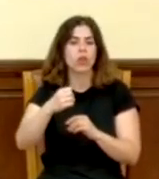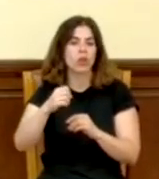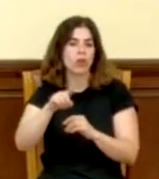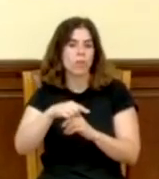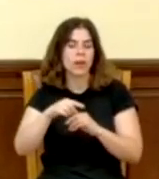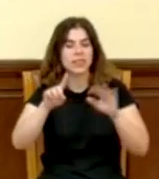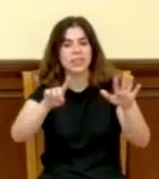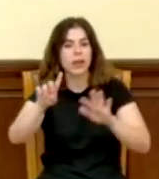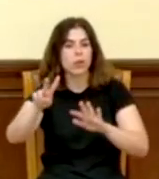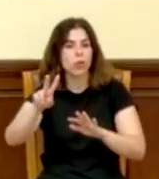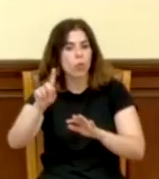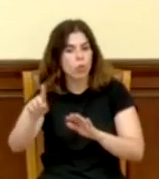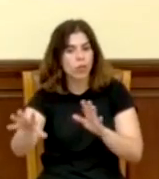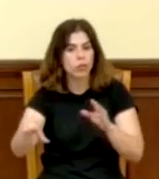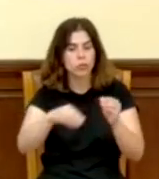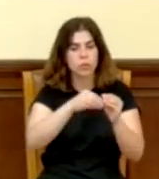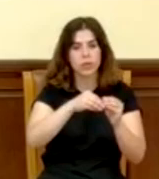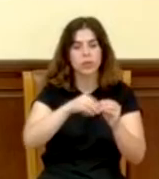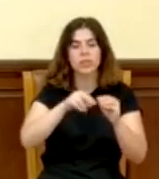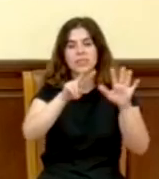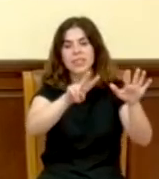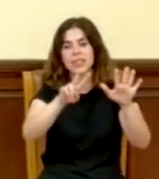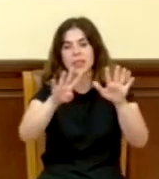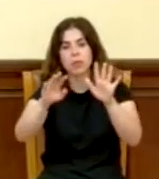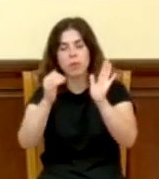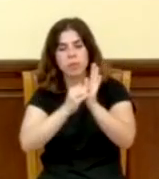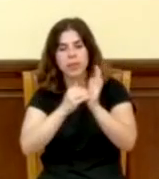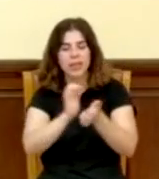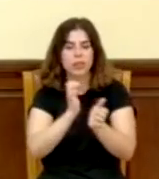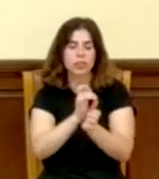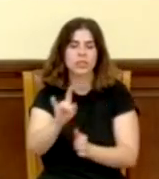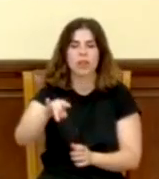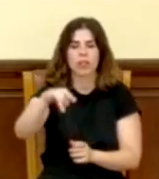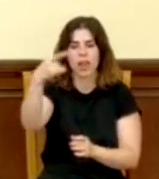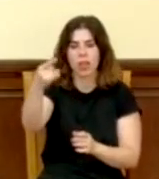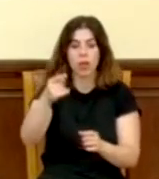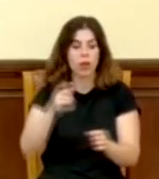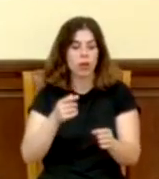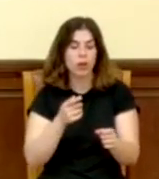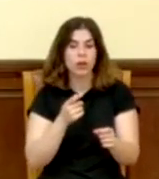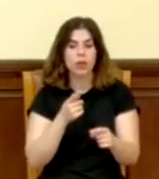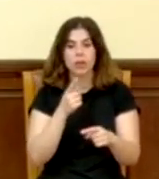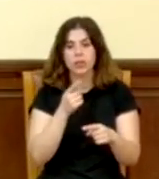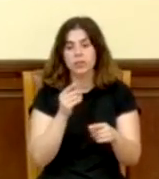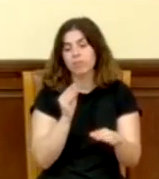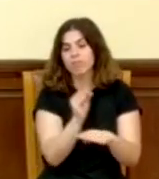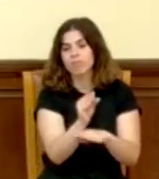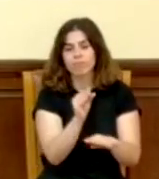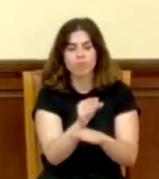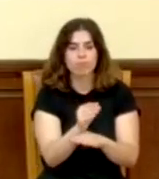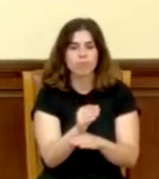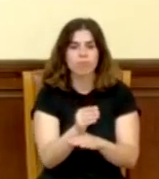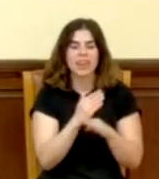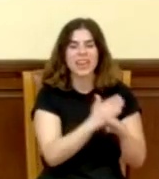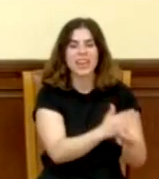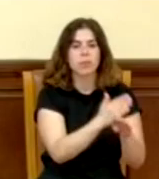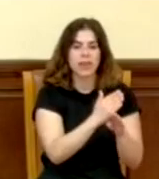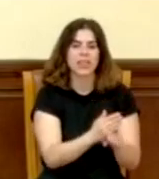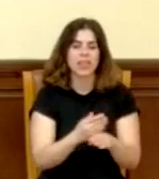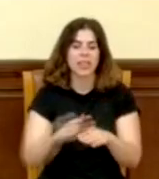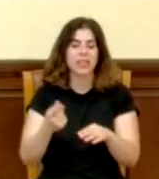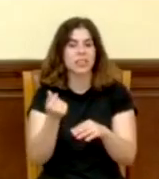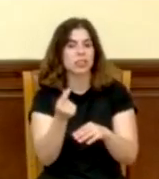1.490.261,14 suplemento y 79.000 en la fórmula de crédito extraordinario. En este caso, financiado por remanente de tesorería para gastos generales